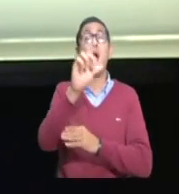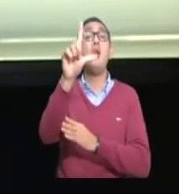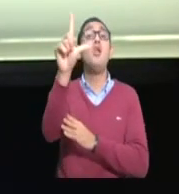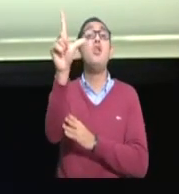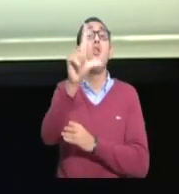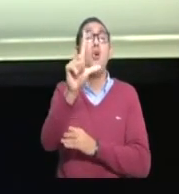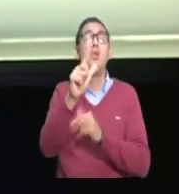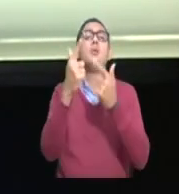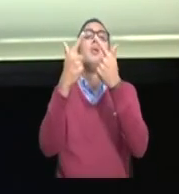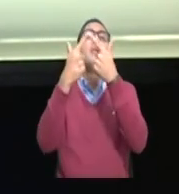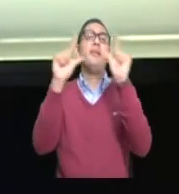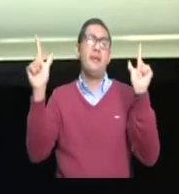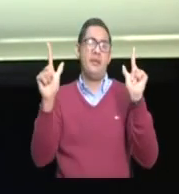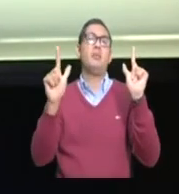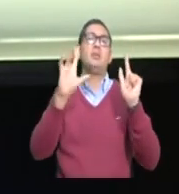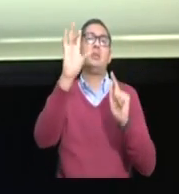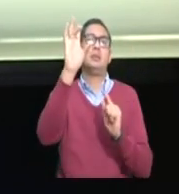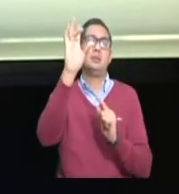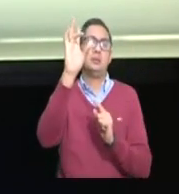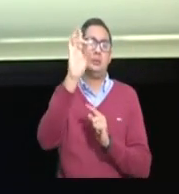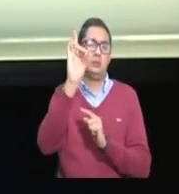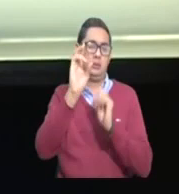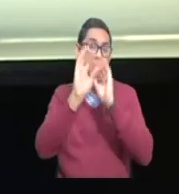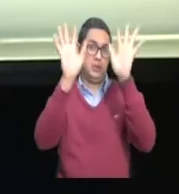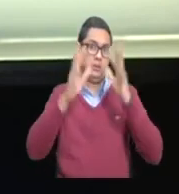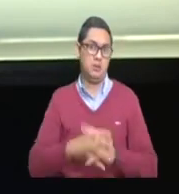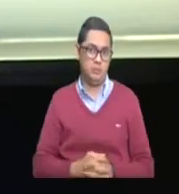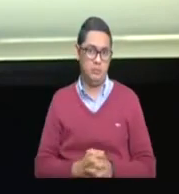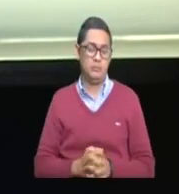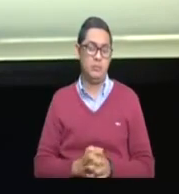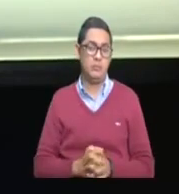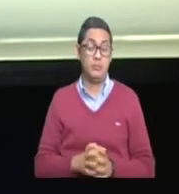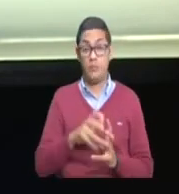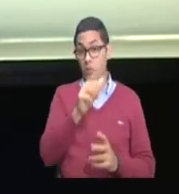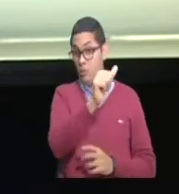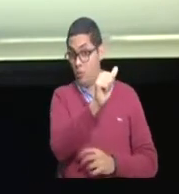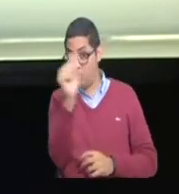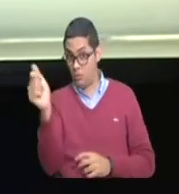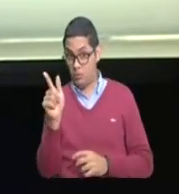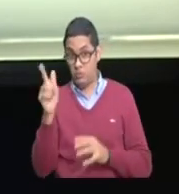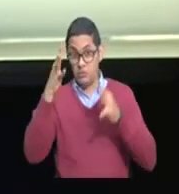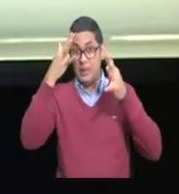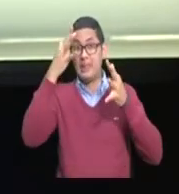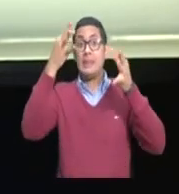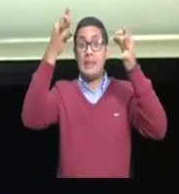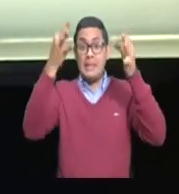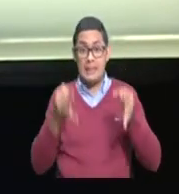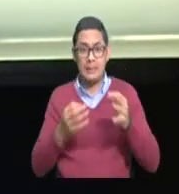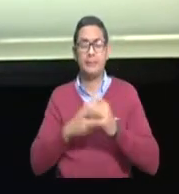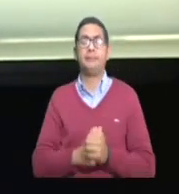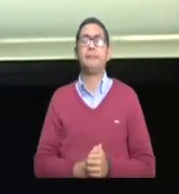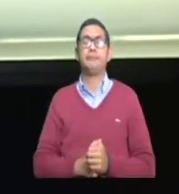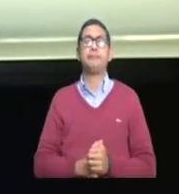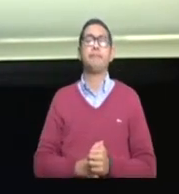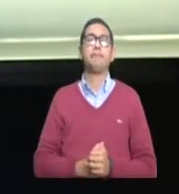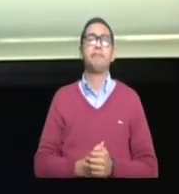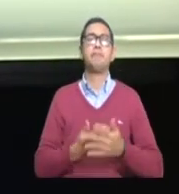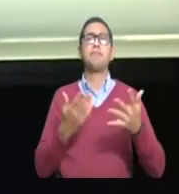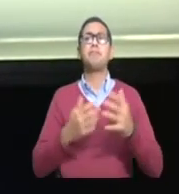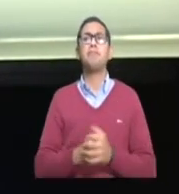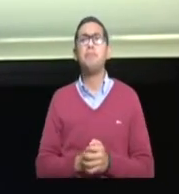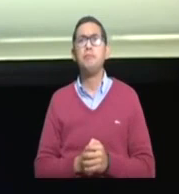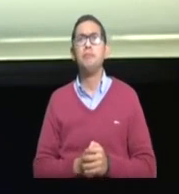siguiente. Además, hemos tomado la decisión de escalonar